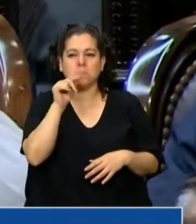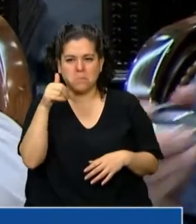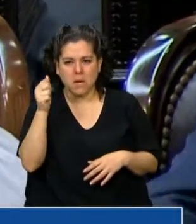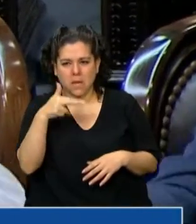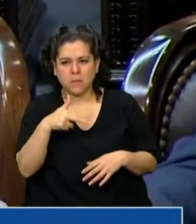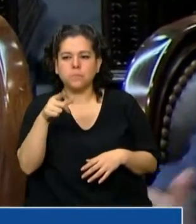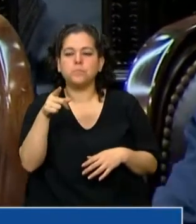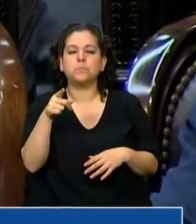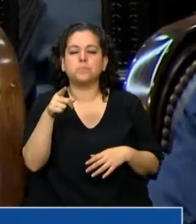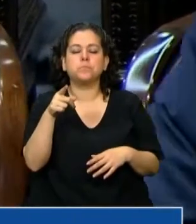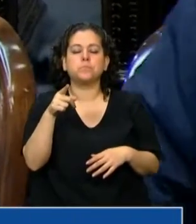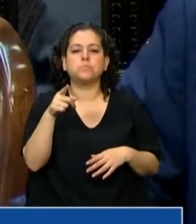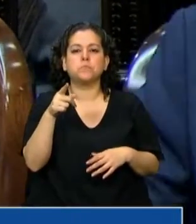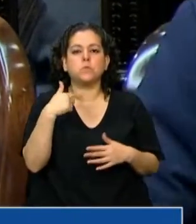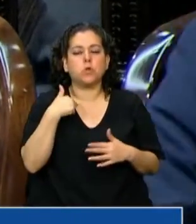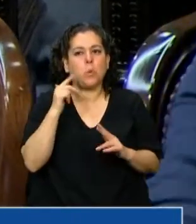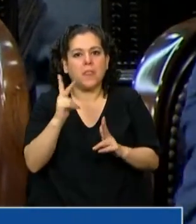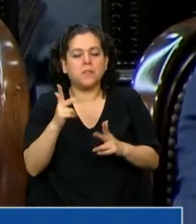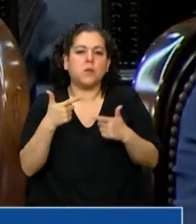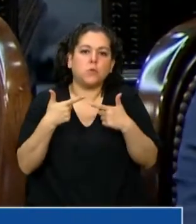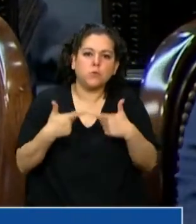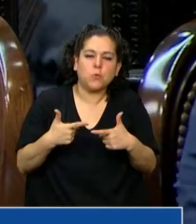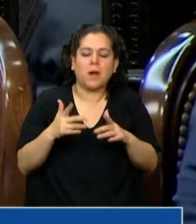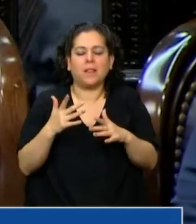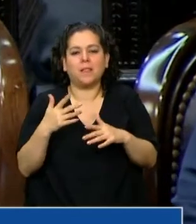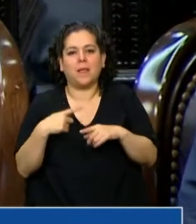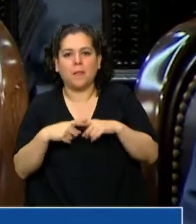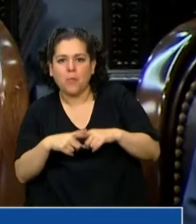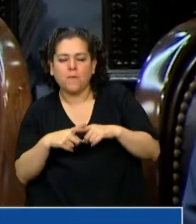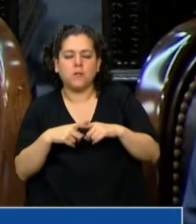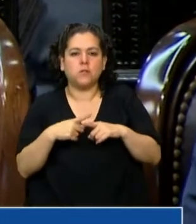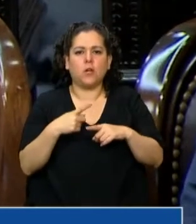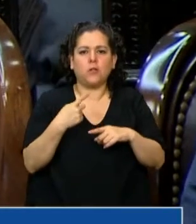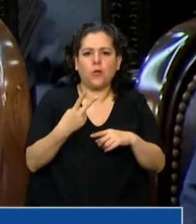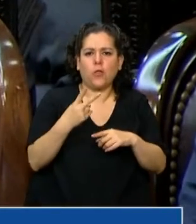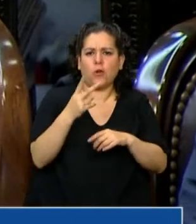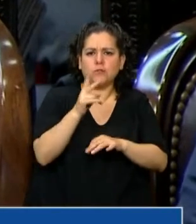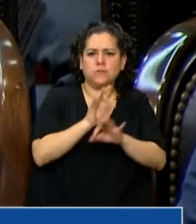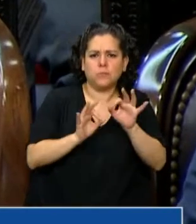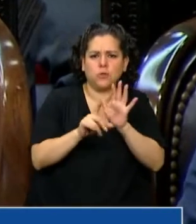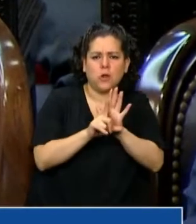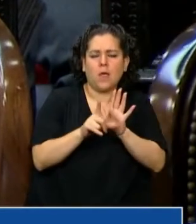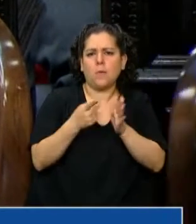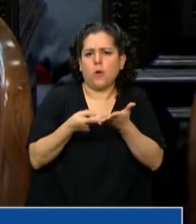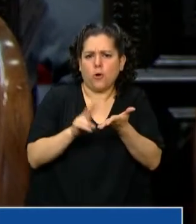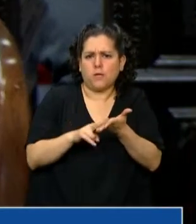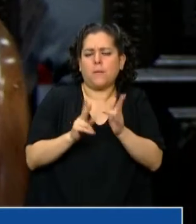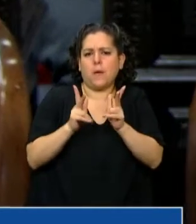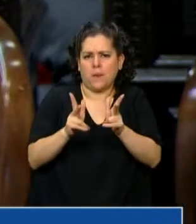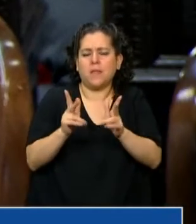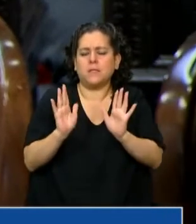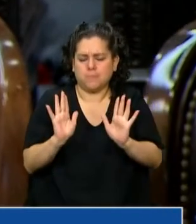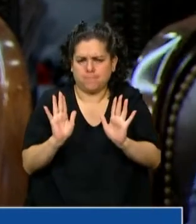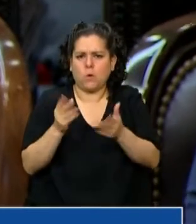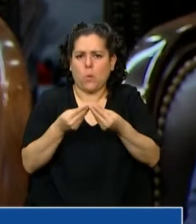empezar diciendo que, por suerte, estábamos discutiendo dos opciones de reforma de la ley, no la derogación, pero como se volvió a mencionar, quisiera empezar